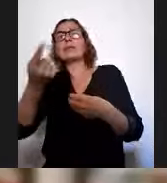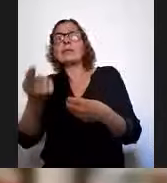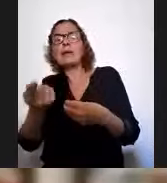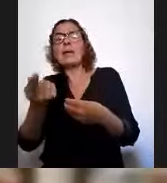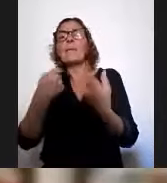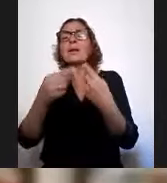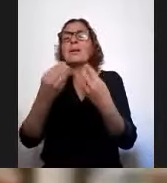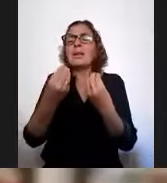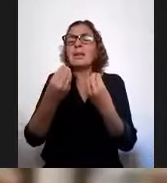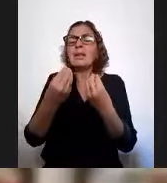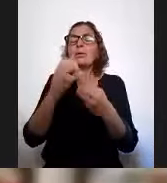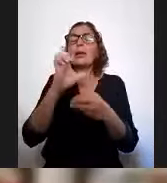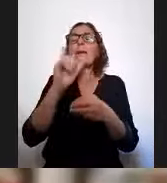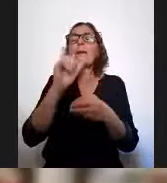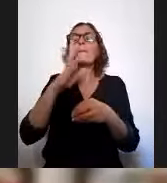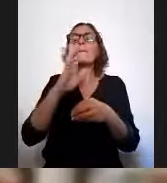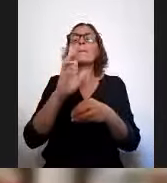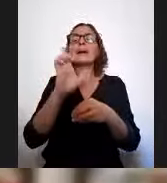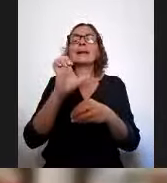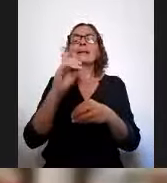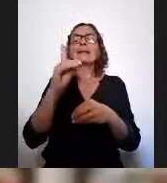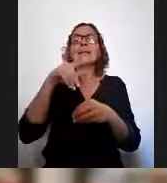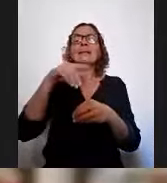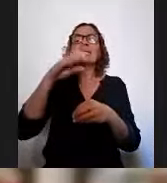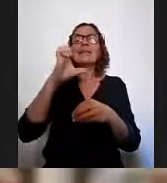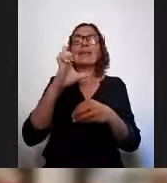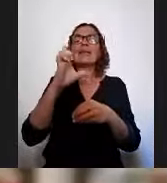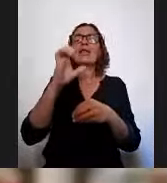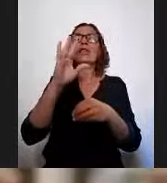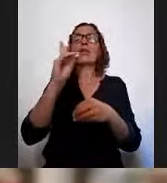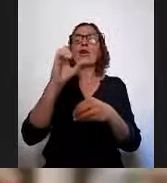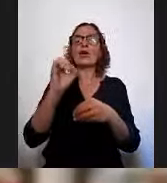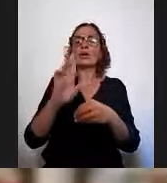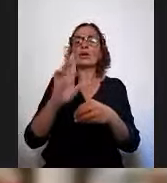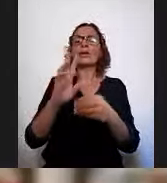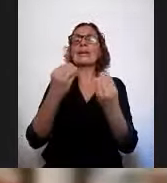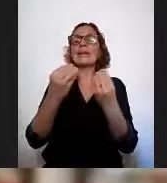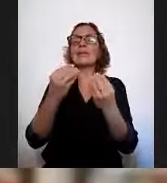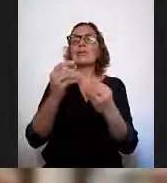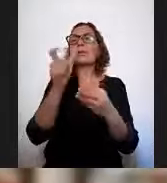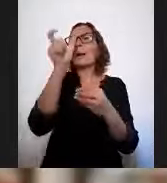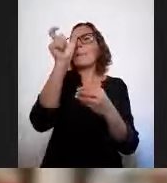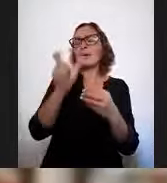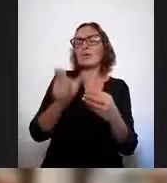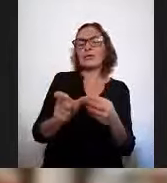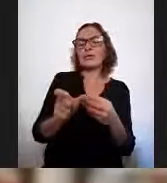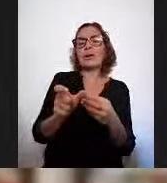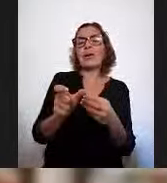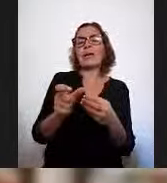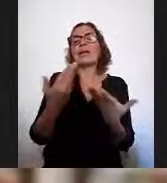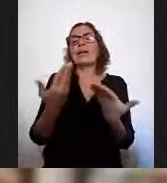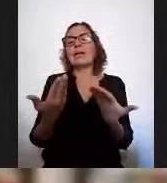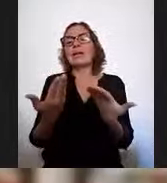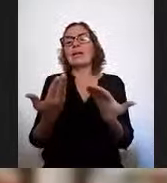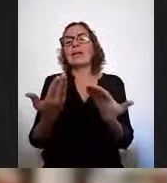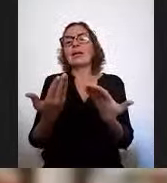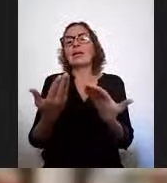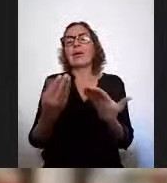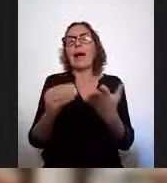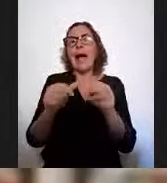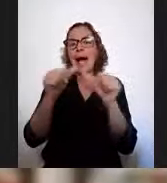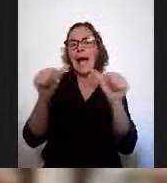es? Andy Freire, que es un emprendedor serial, ¿qué es? Una persona que ha implementado,